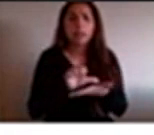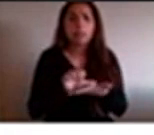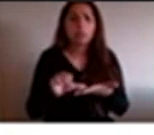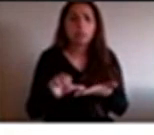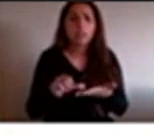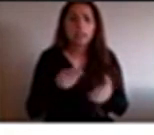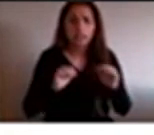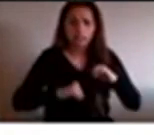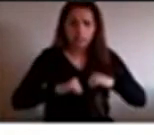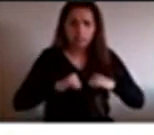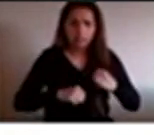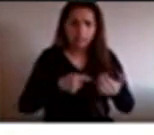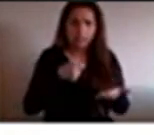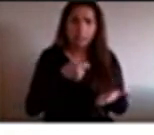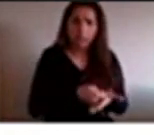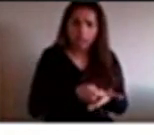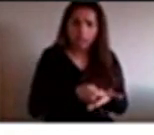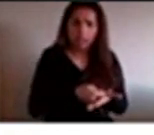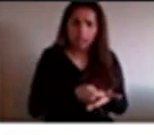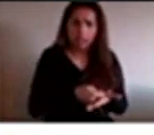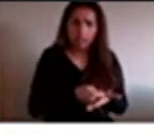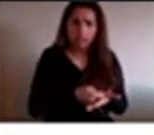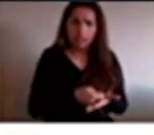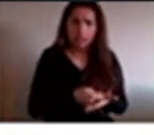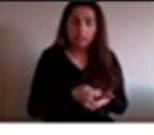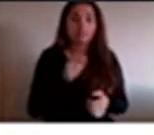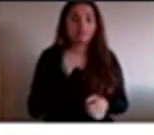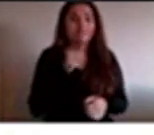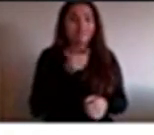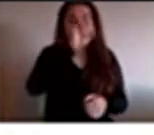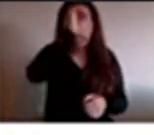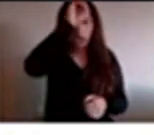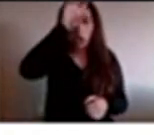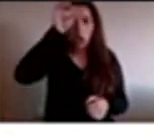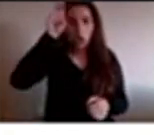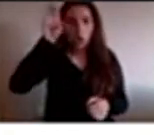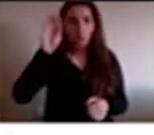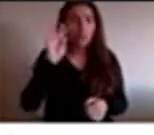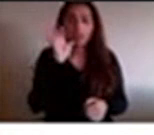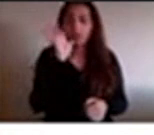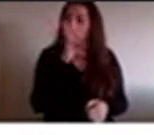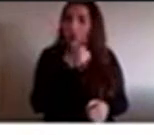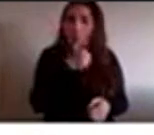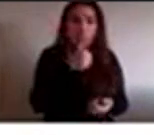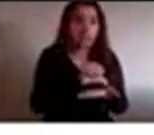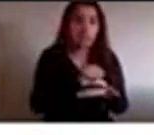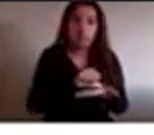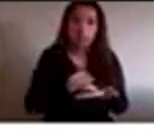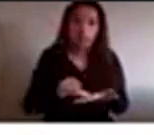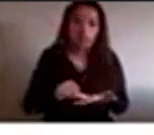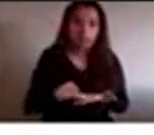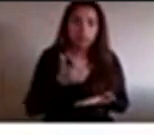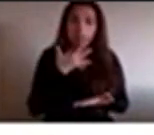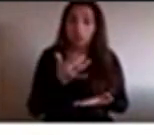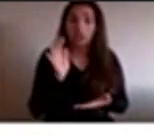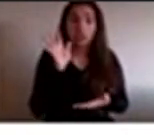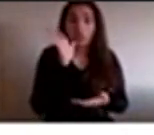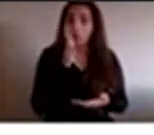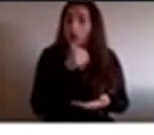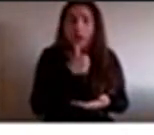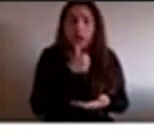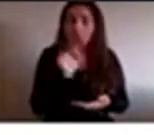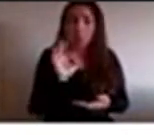Bueno, en Colombia no hay multas, porque como no hay cuota para el sector privado, pero en la cuota del sector público, la